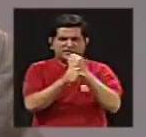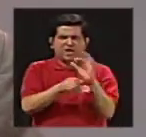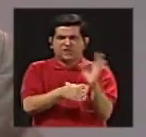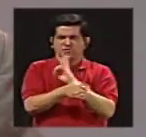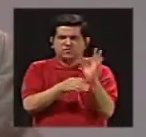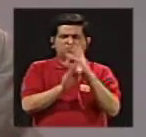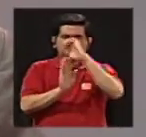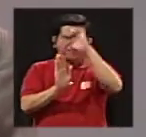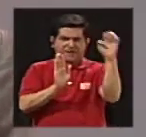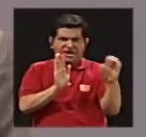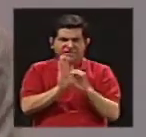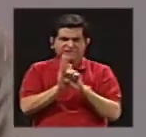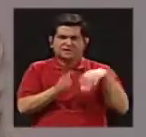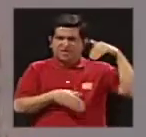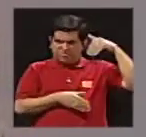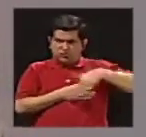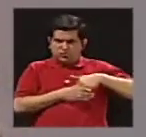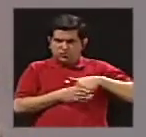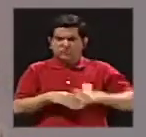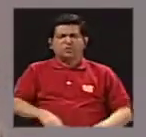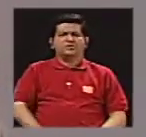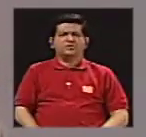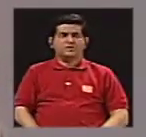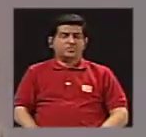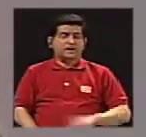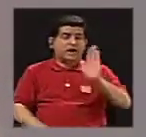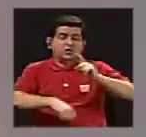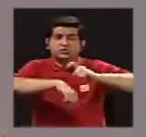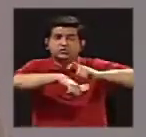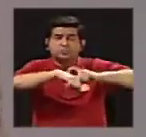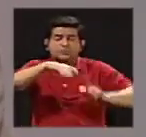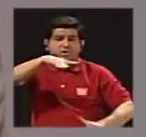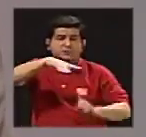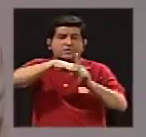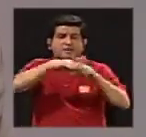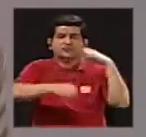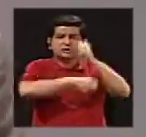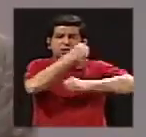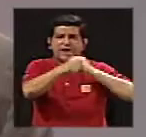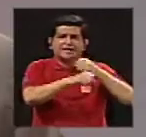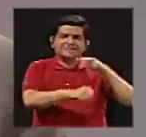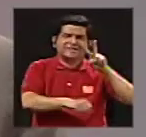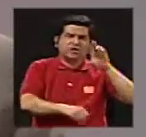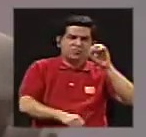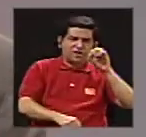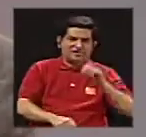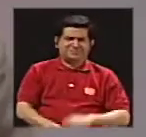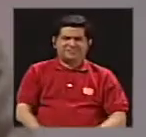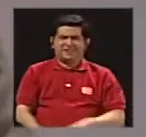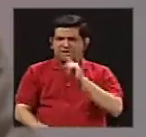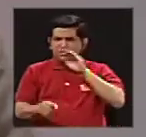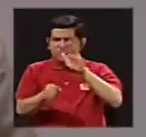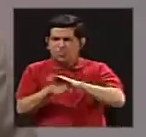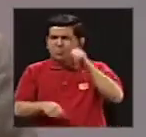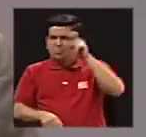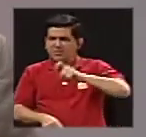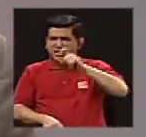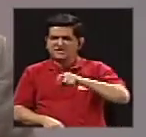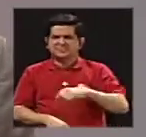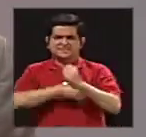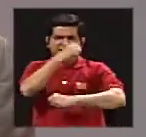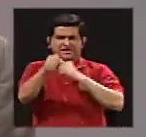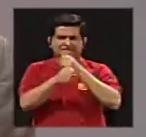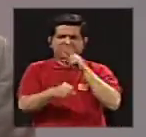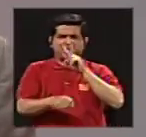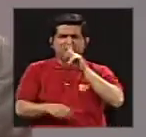este estatuto orgánico es que surgió en Siglo XX está acorde con ya necesidades del siglo XX Cuáles son las